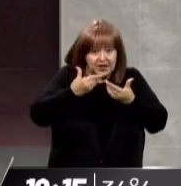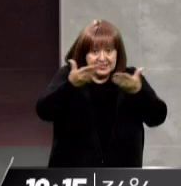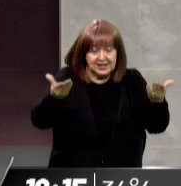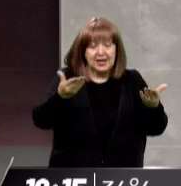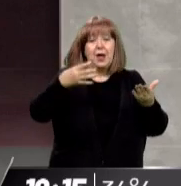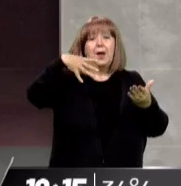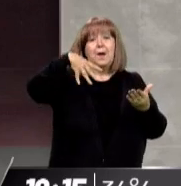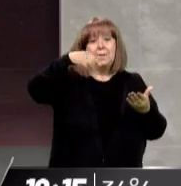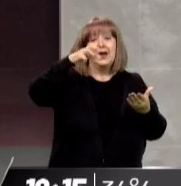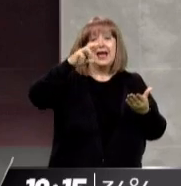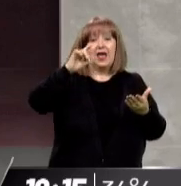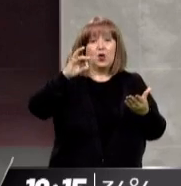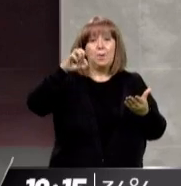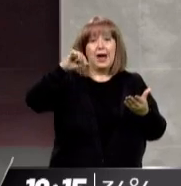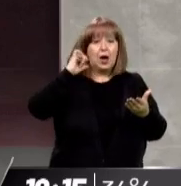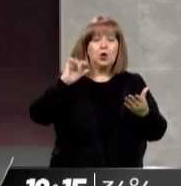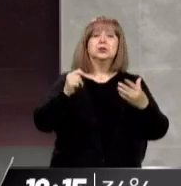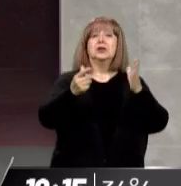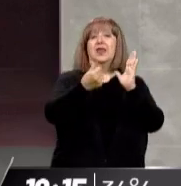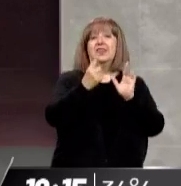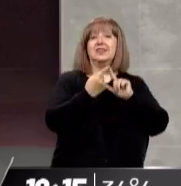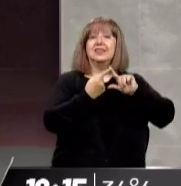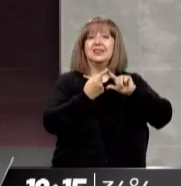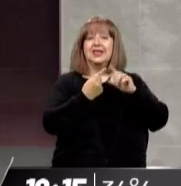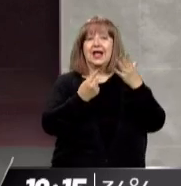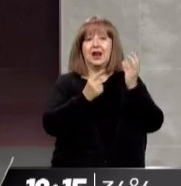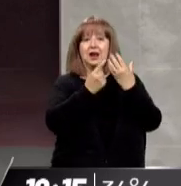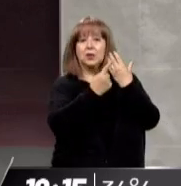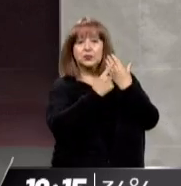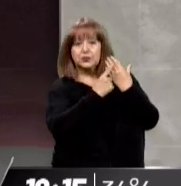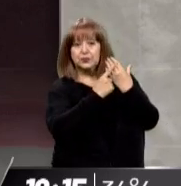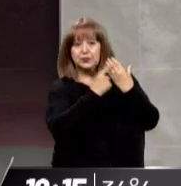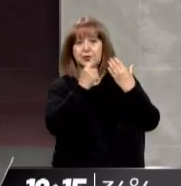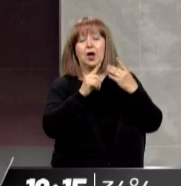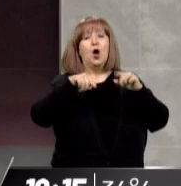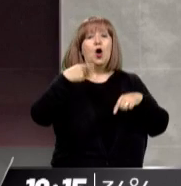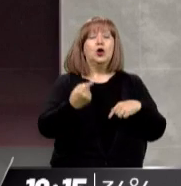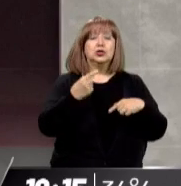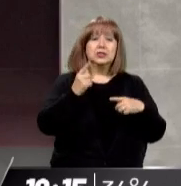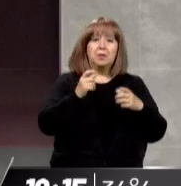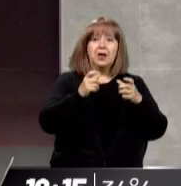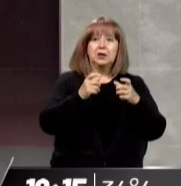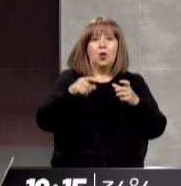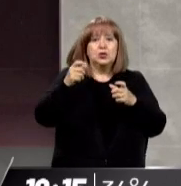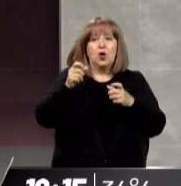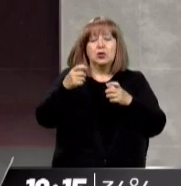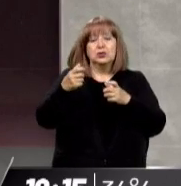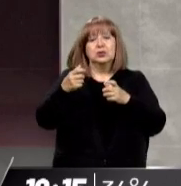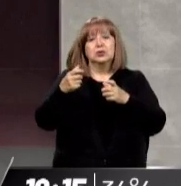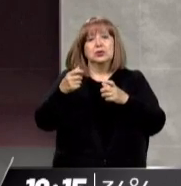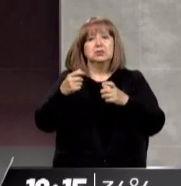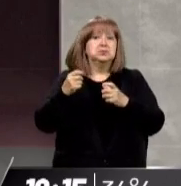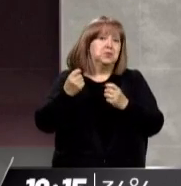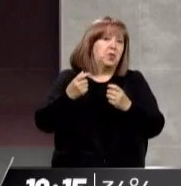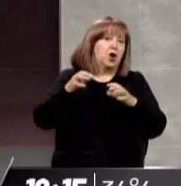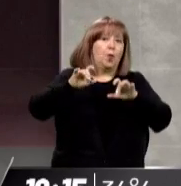celular tiene la opción de la huella digital, también te da la opción de verificar con la huella digital. Después te da la opción de dispositivos vinculados. Vos podés decir que tenés